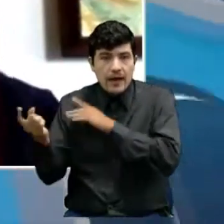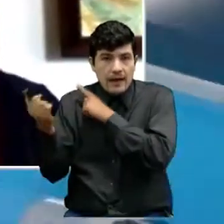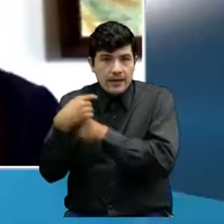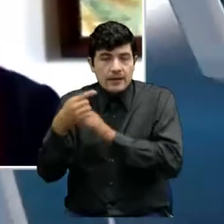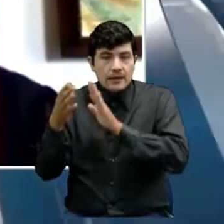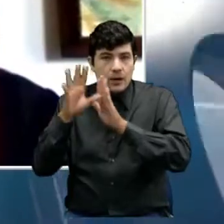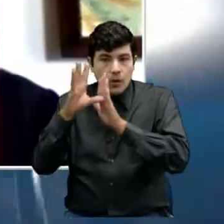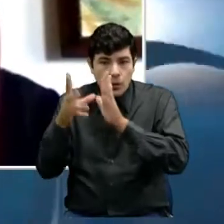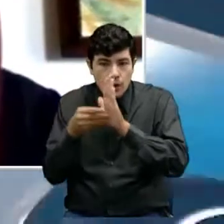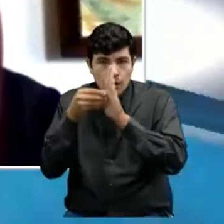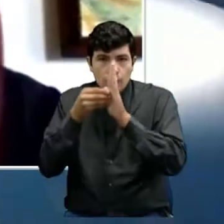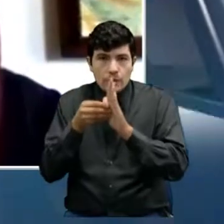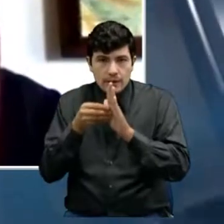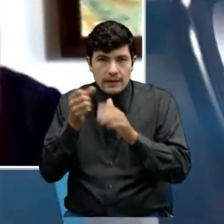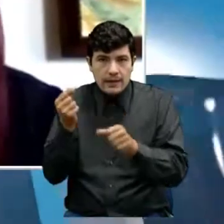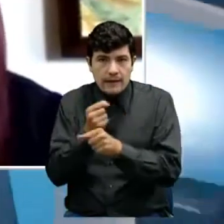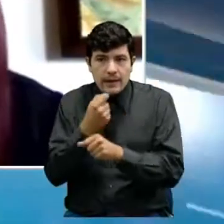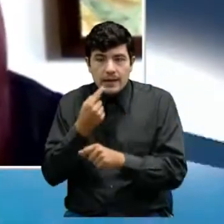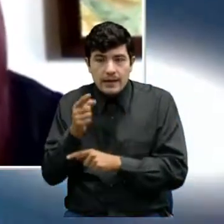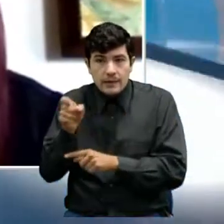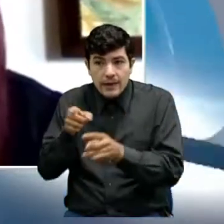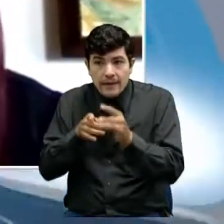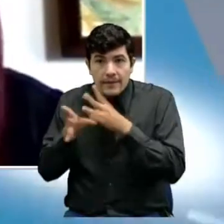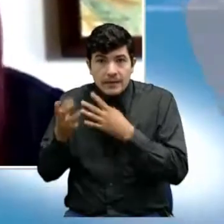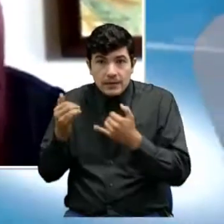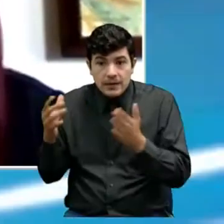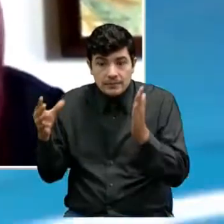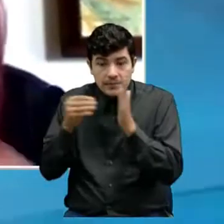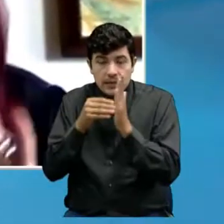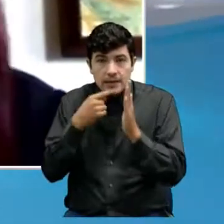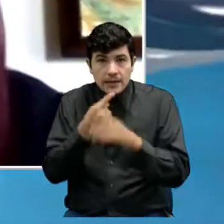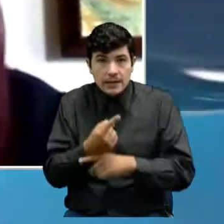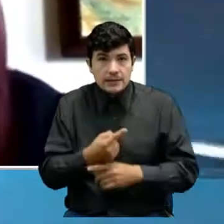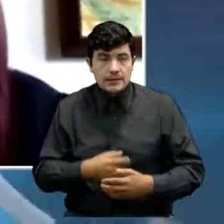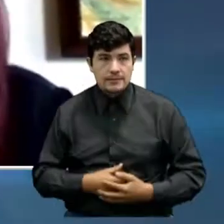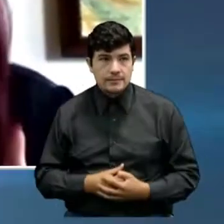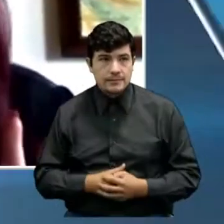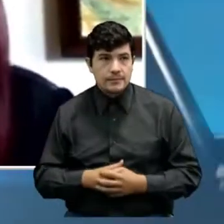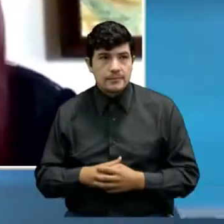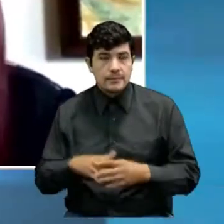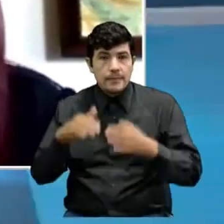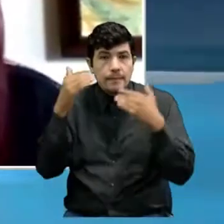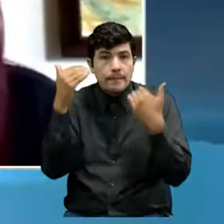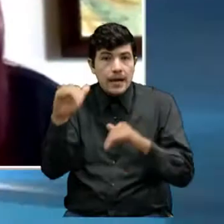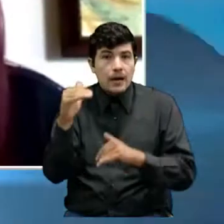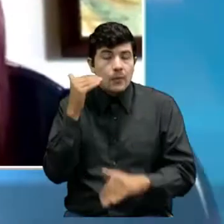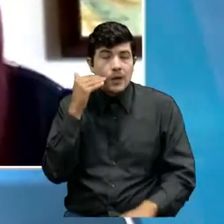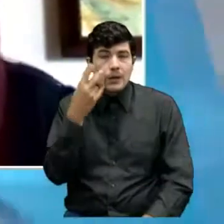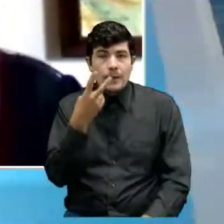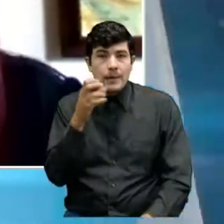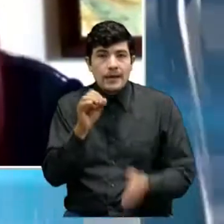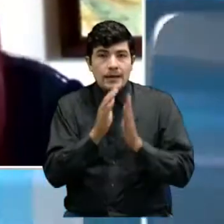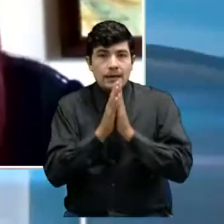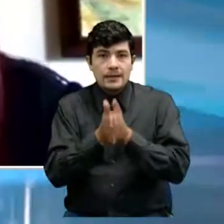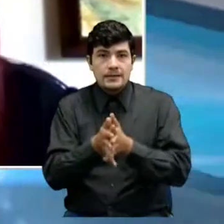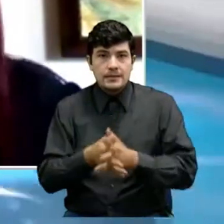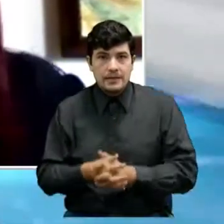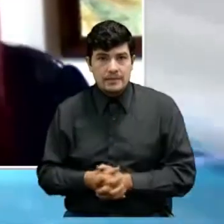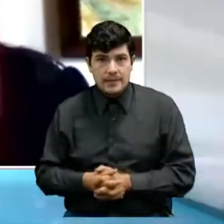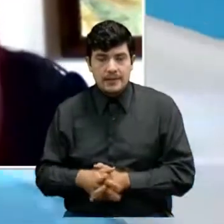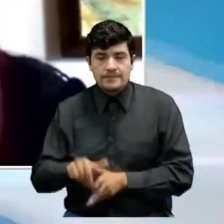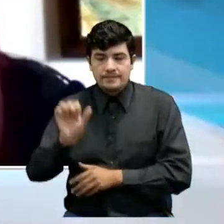de Trabajo, que tiene una fecha aquí establecida y que dice que es hasta máximo el 20 de diciembre.